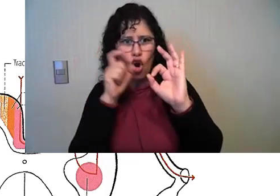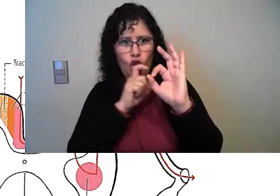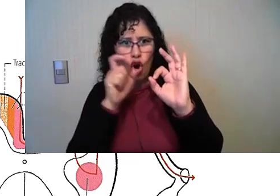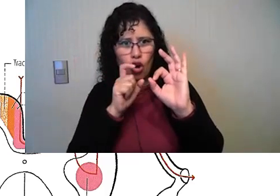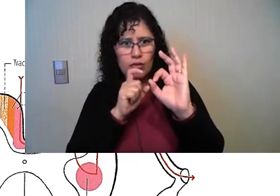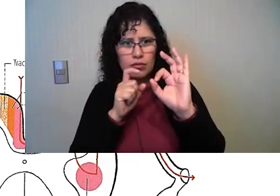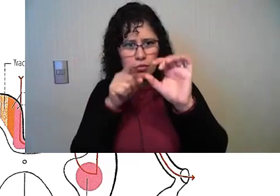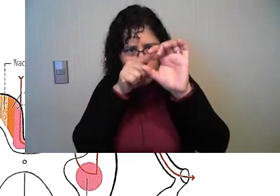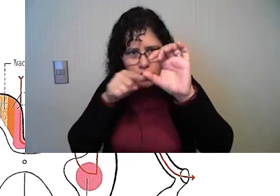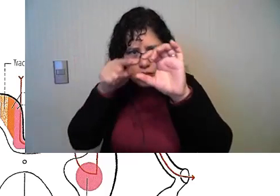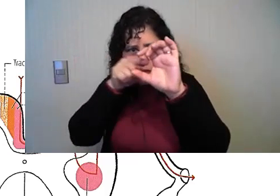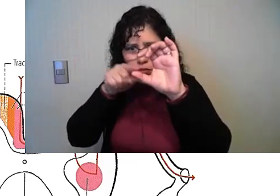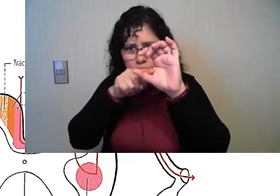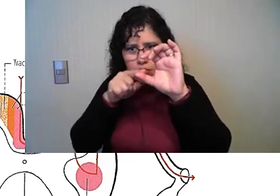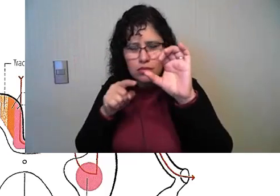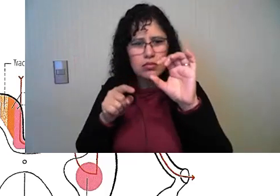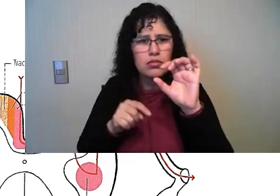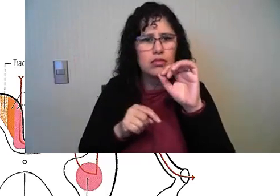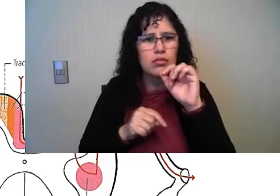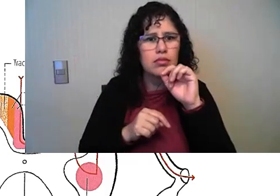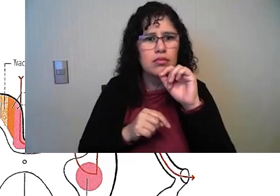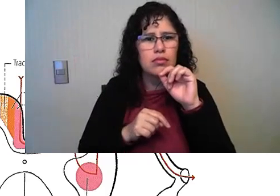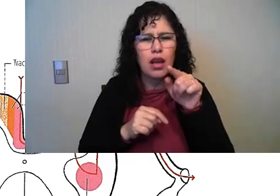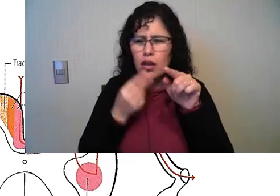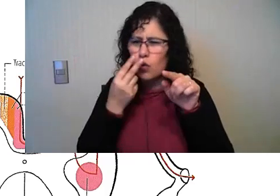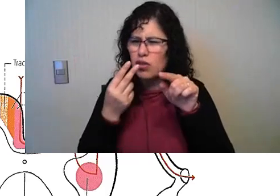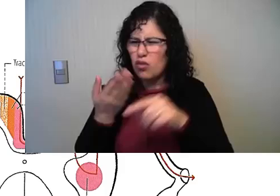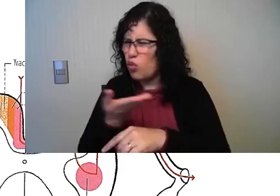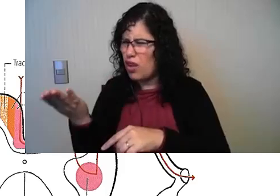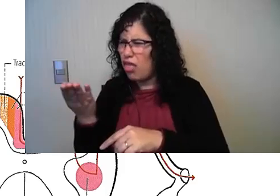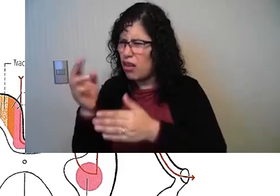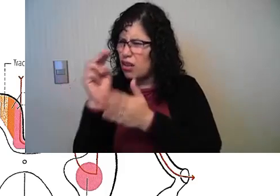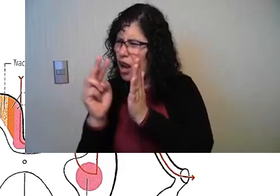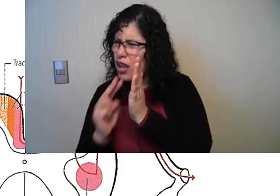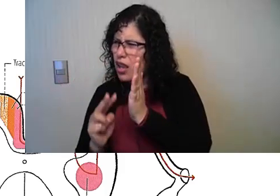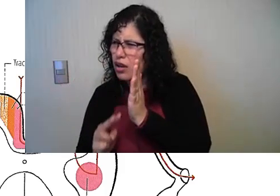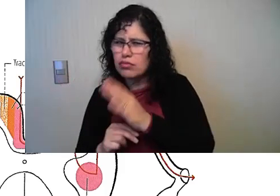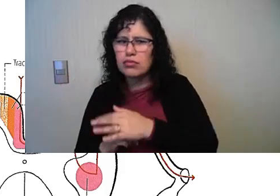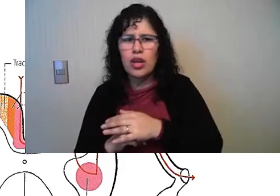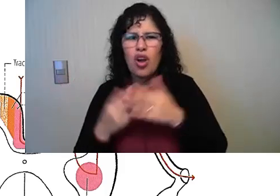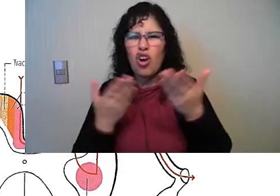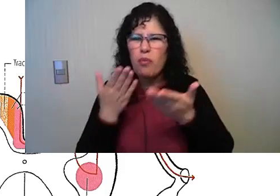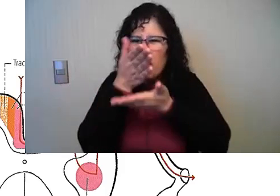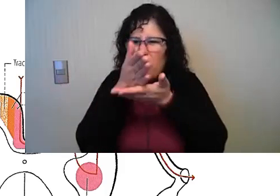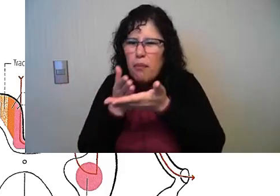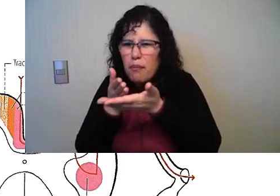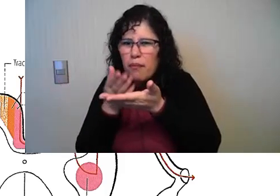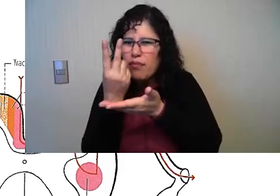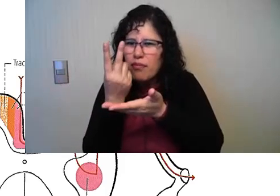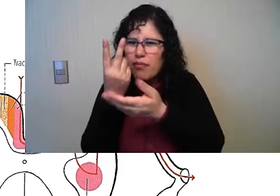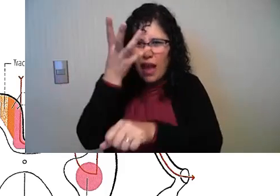círculo, ¿ya? Y si ustedes leyeron la sistematización, se van a dar cuenta que tiene dos porciones. Una que ellos